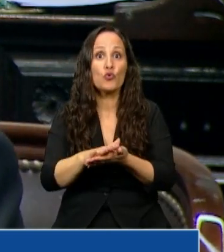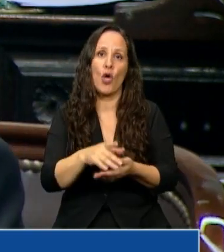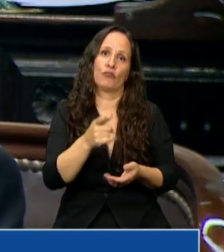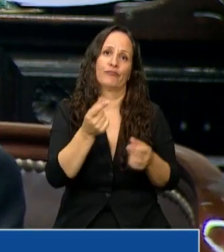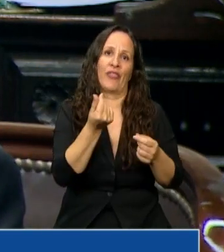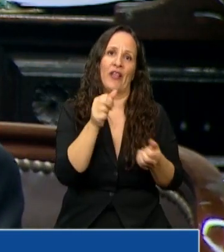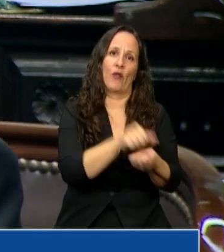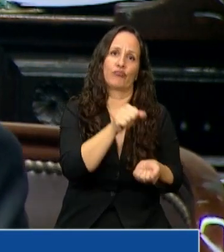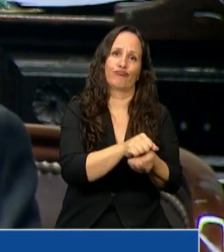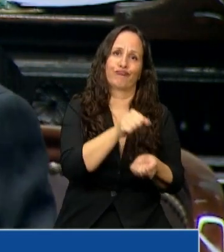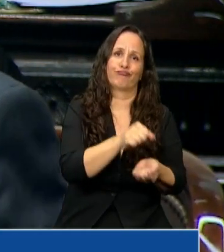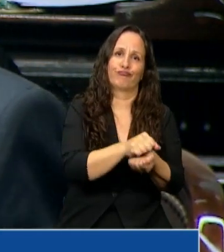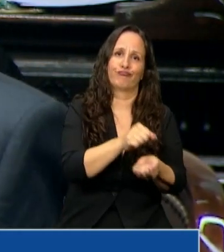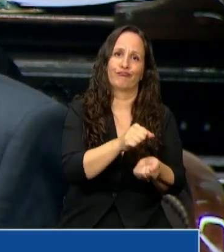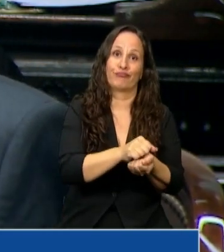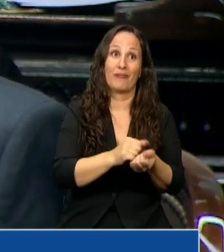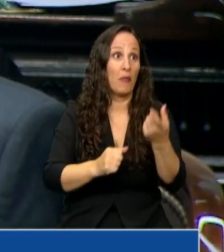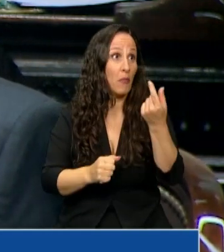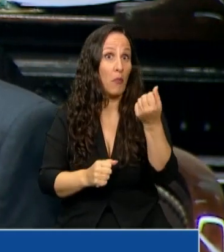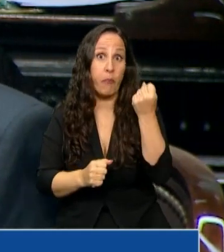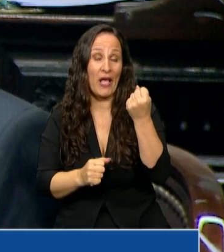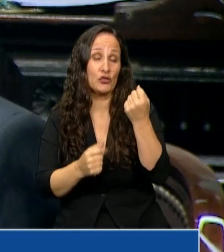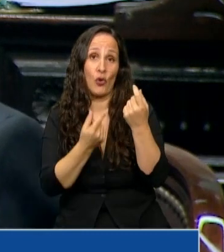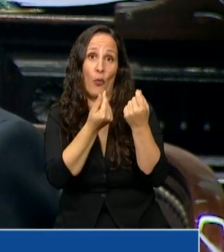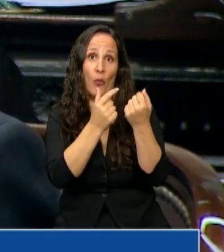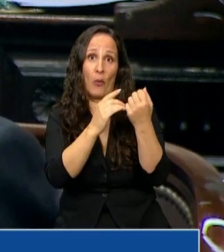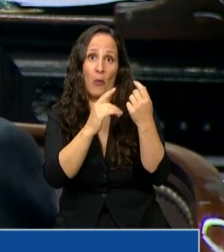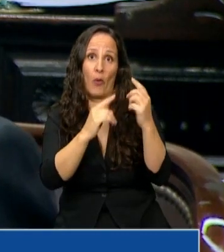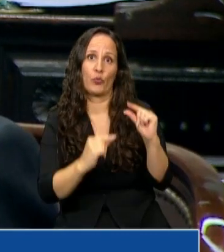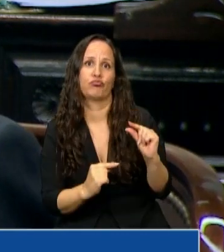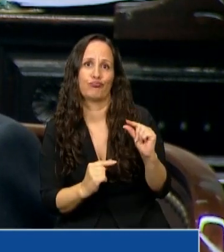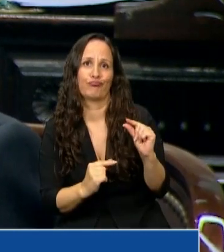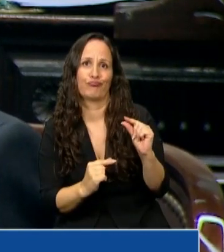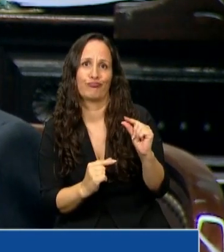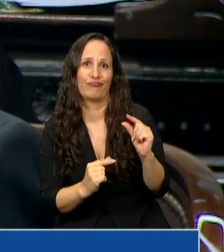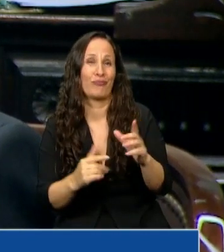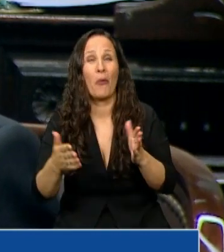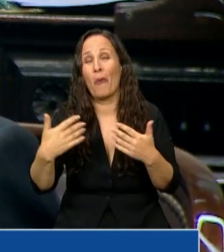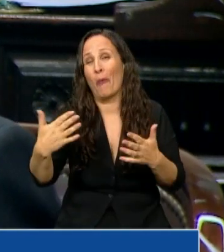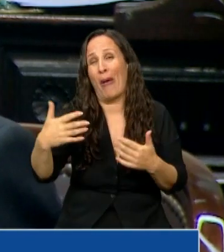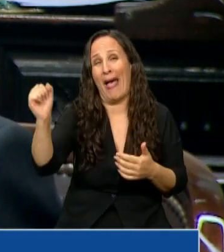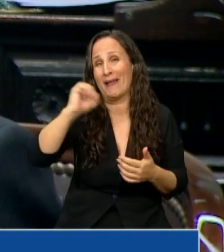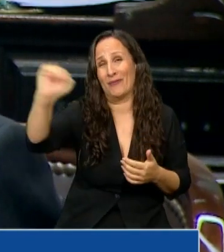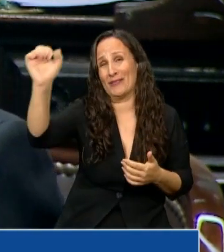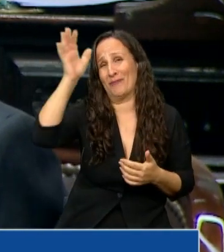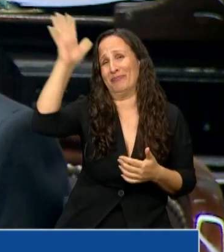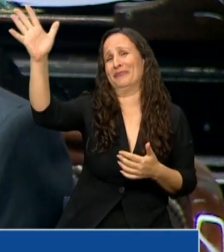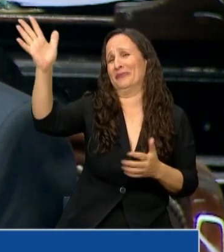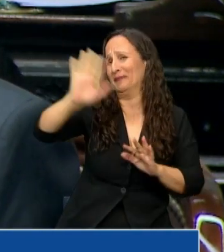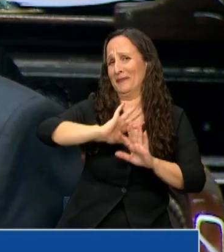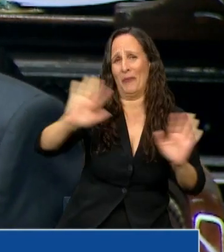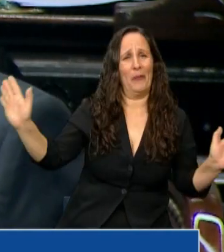con cada vez menos valor. La hiperinflación nos espera a la vuelta de la